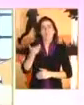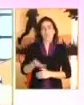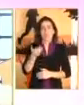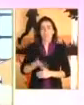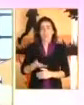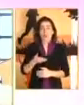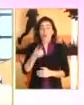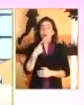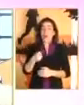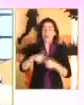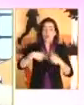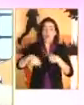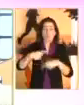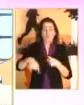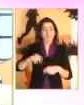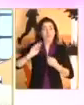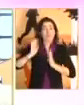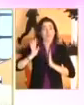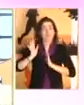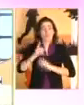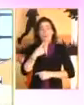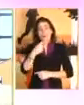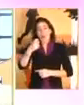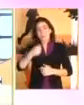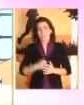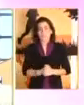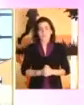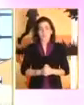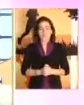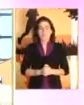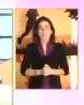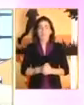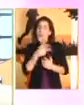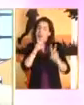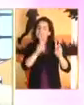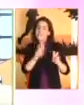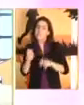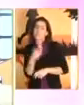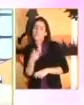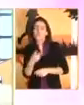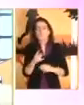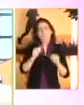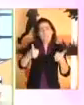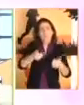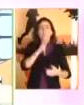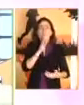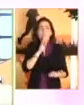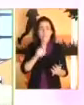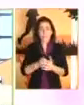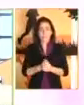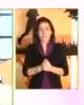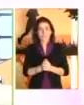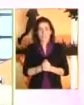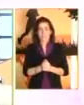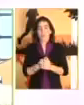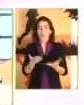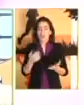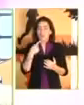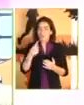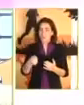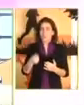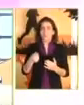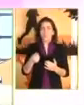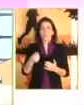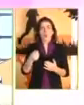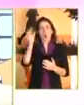haríamos. Nos vamos a centrar en los dos temas de hoy. Eso es. ¿Por dónde empezamos, Rodrigo? Decía que no fumáis ninguna de las dos. No. ¿Os parece? ¿Nos parece